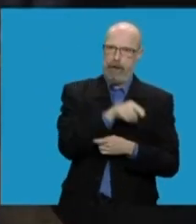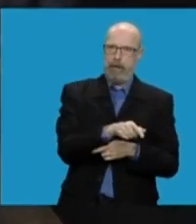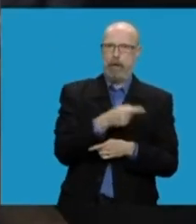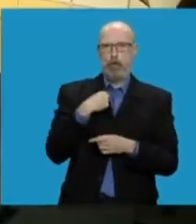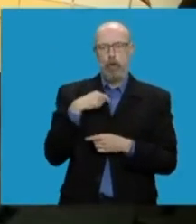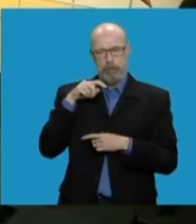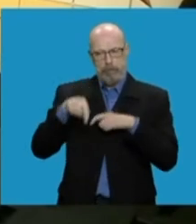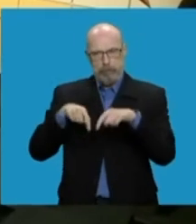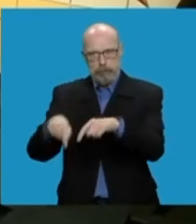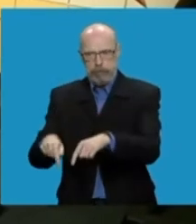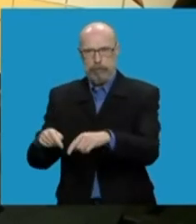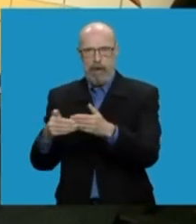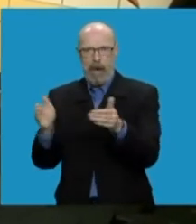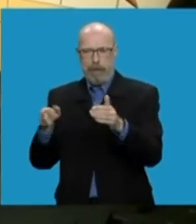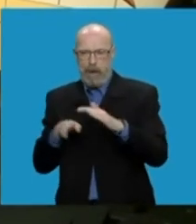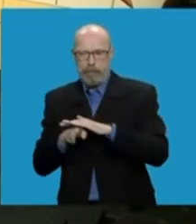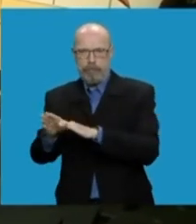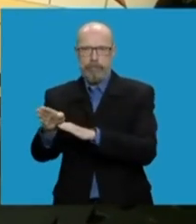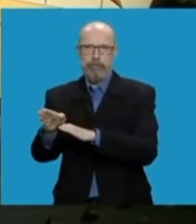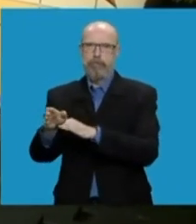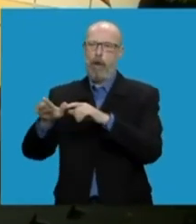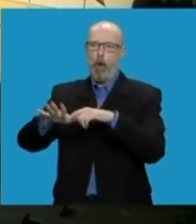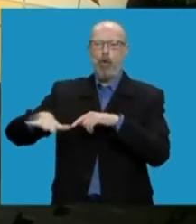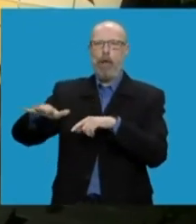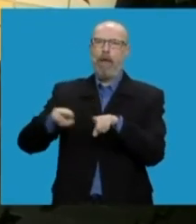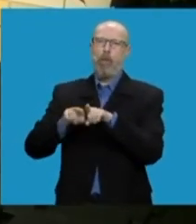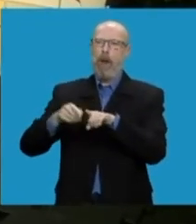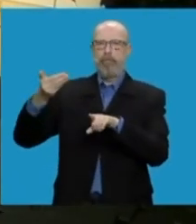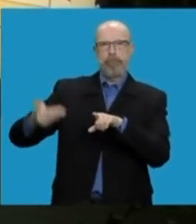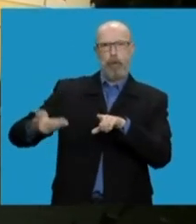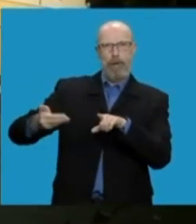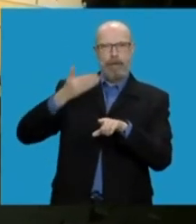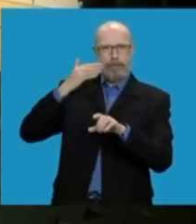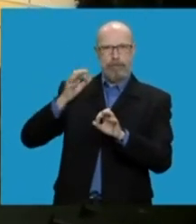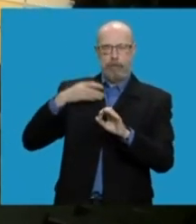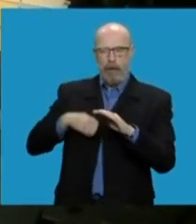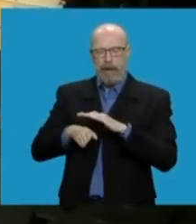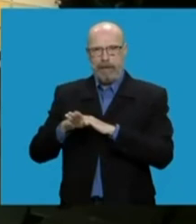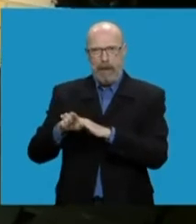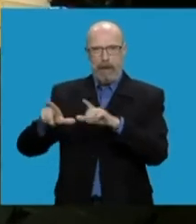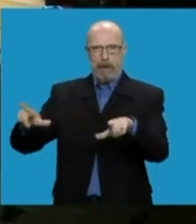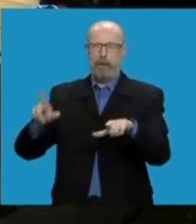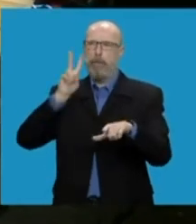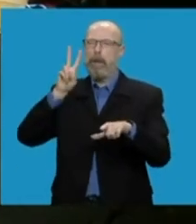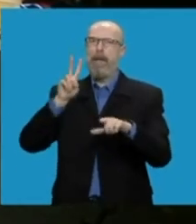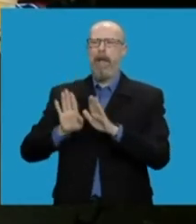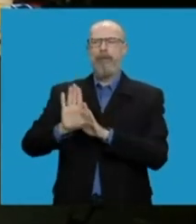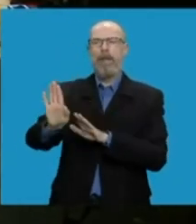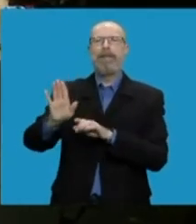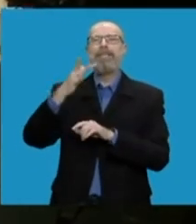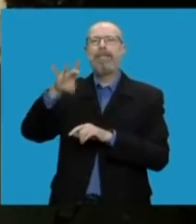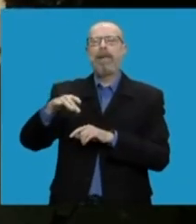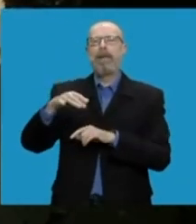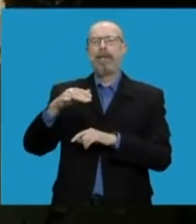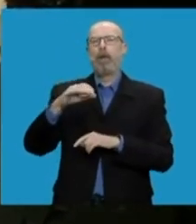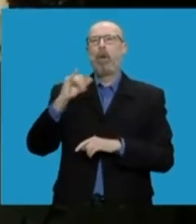la puerta en aquel lugar que para mí era como un templo entonces, y yo veía enfrente. Al primero que veía era Julián